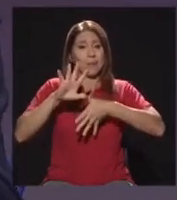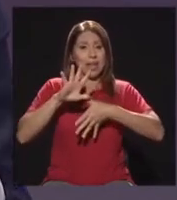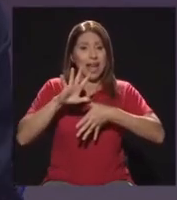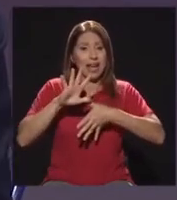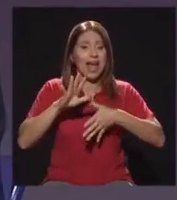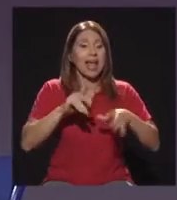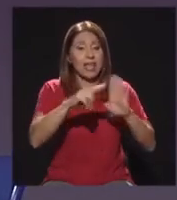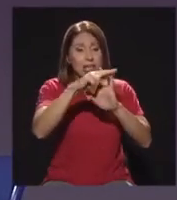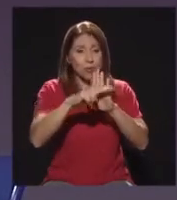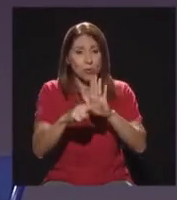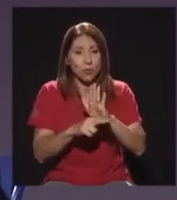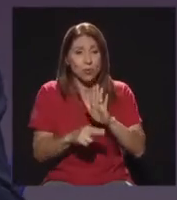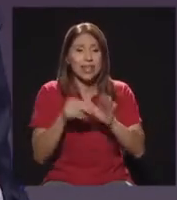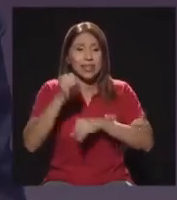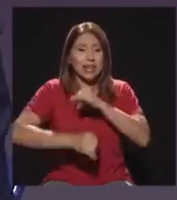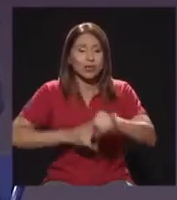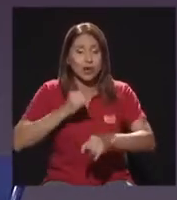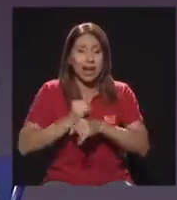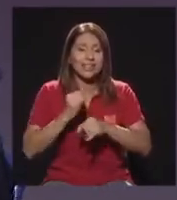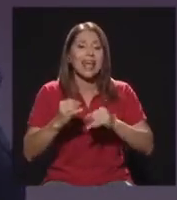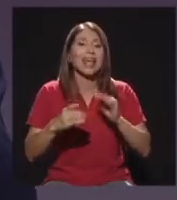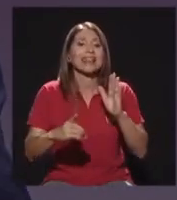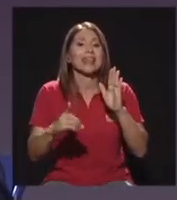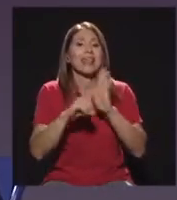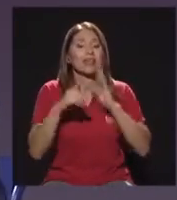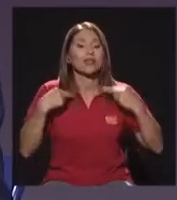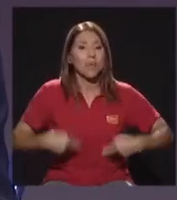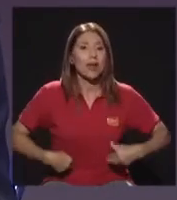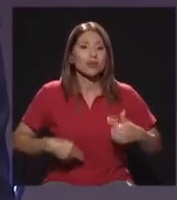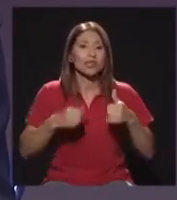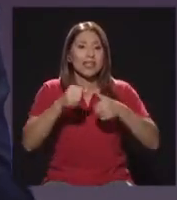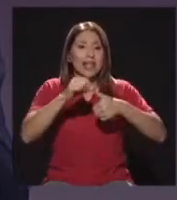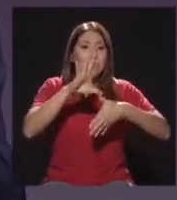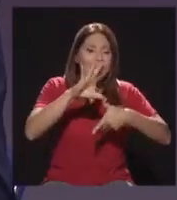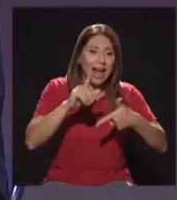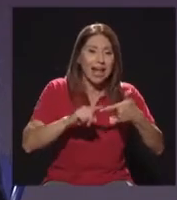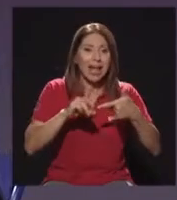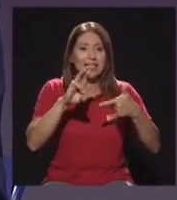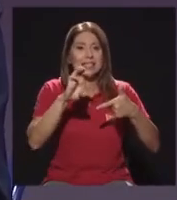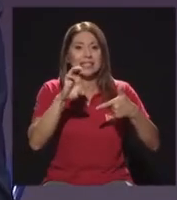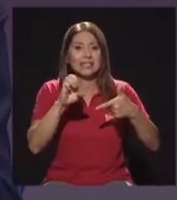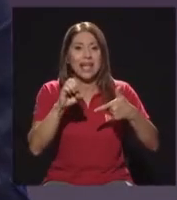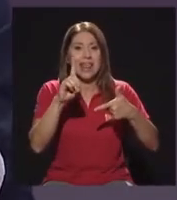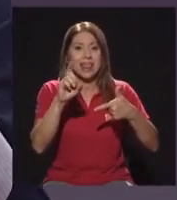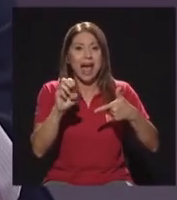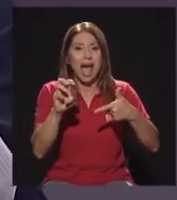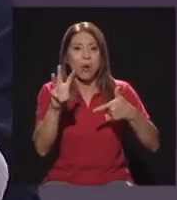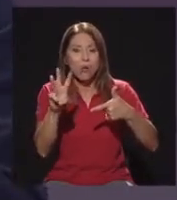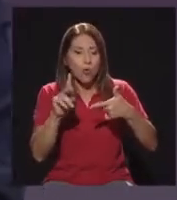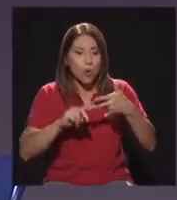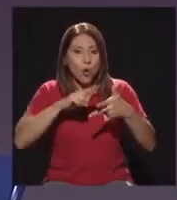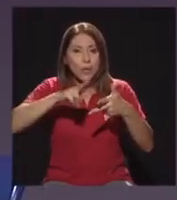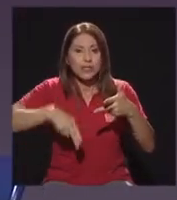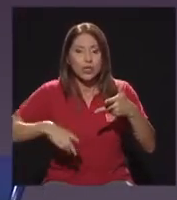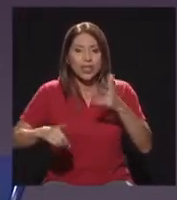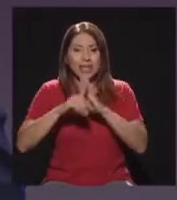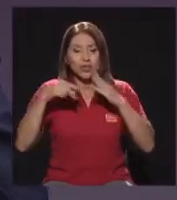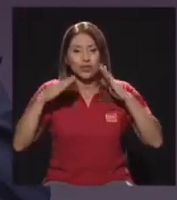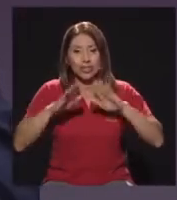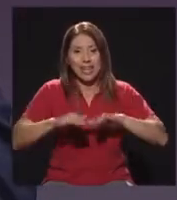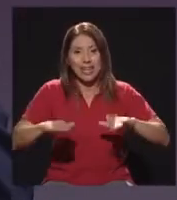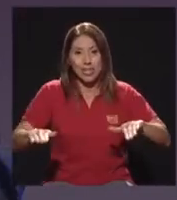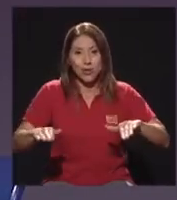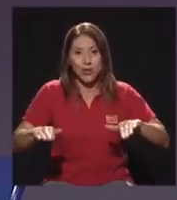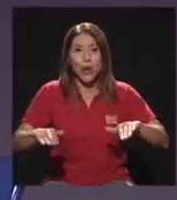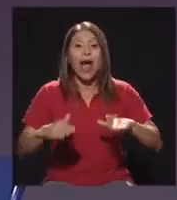humanos sea convención americana sea convención se ha dado convención de derechos del niño es a partir de ese quehacer eso es como la